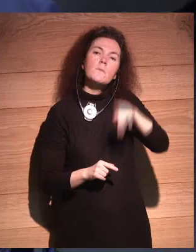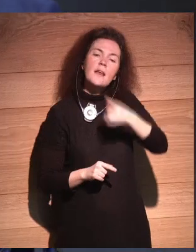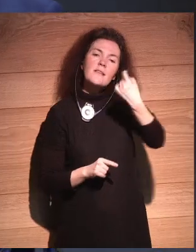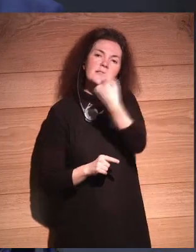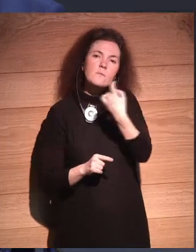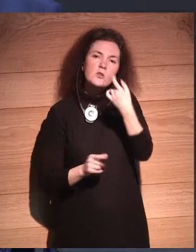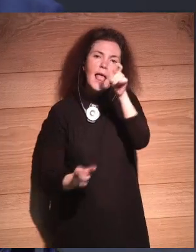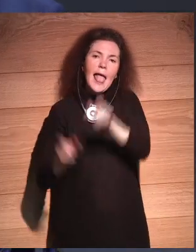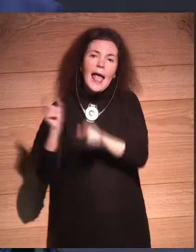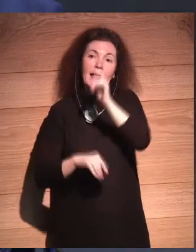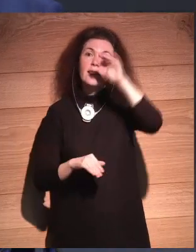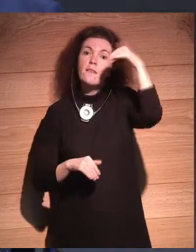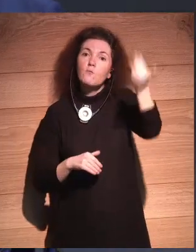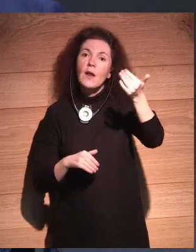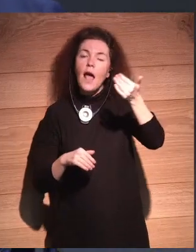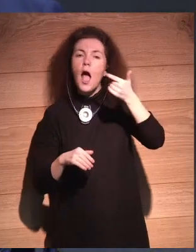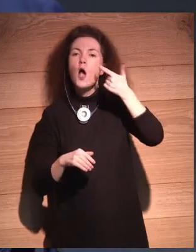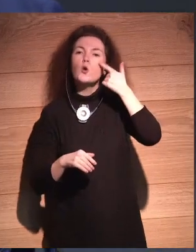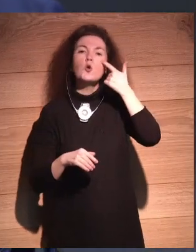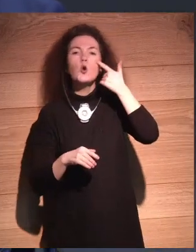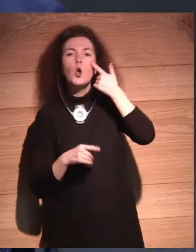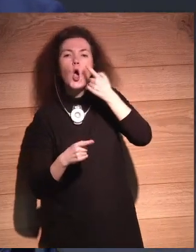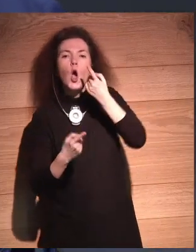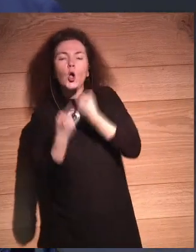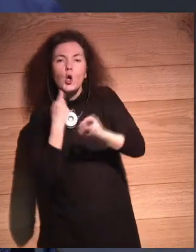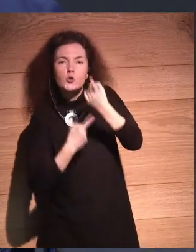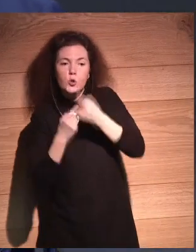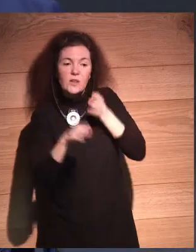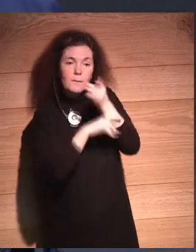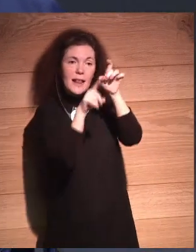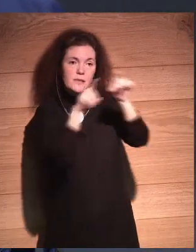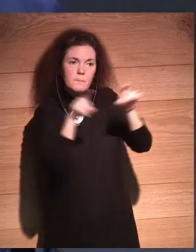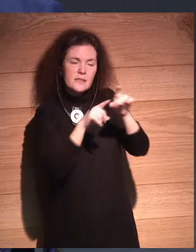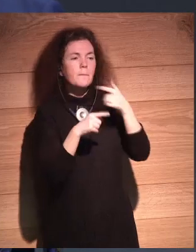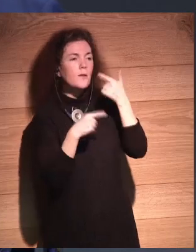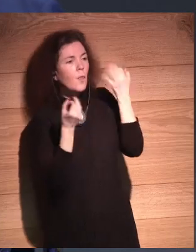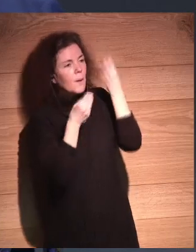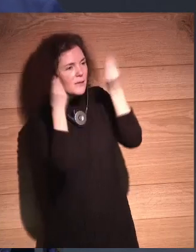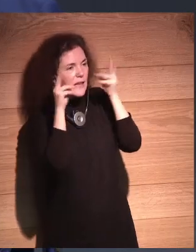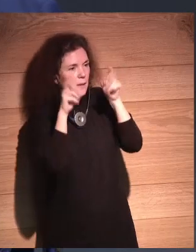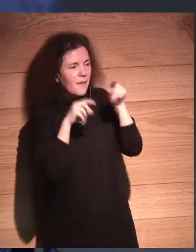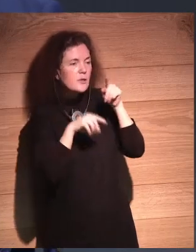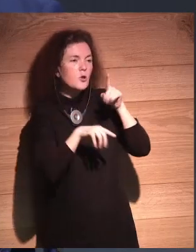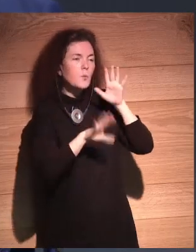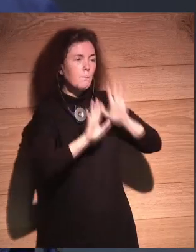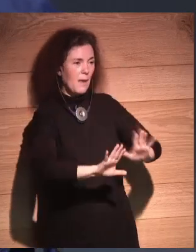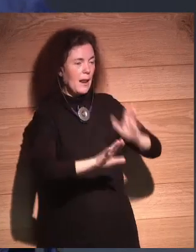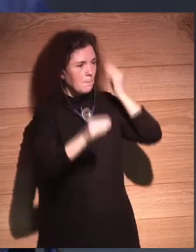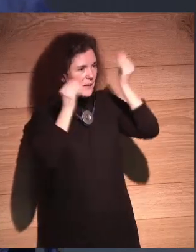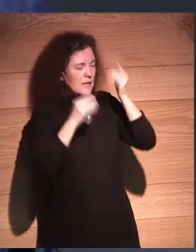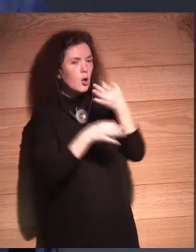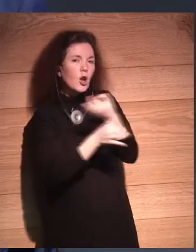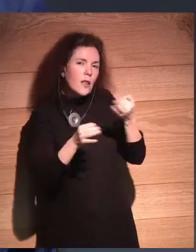necesitamos gente de fuera, consultores que vayan a las multinacionales y les digan, mira, tienes que reflexionar sobre esto durante 5 segundos y pensar qué es